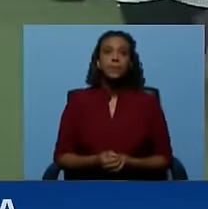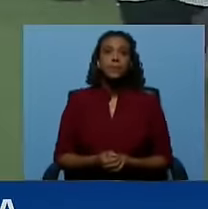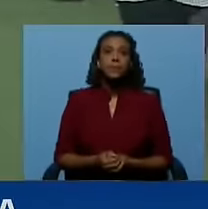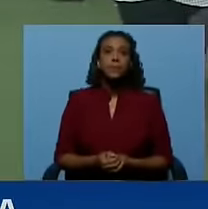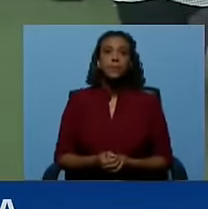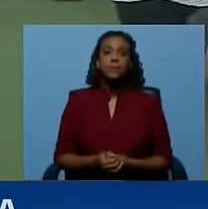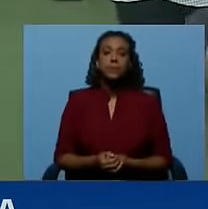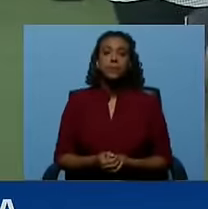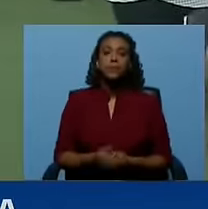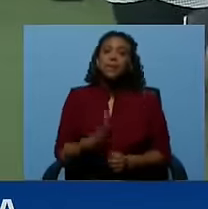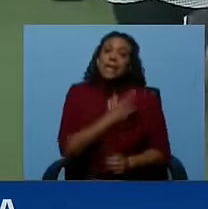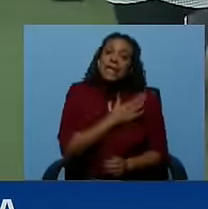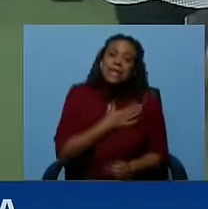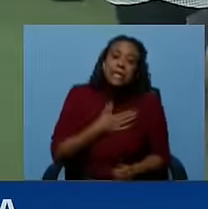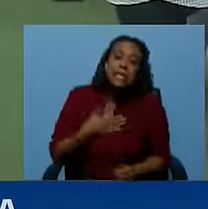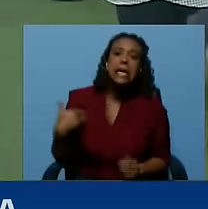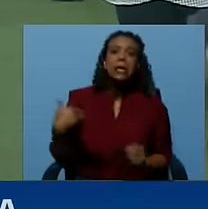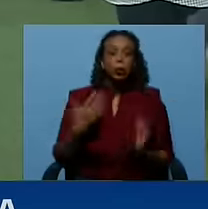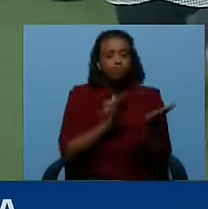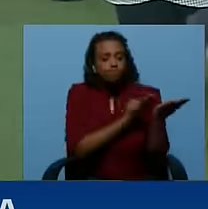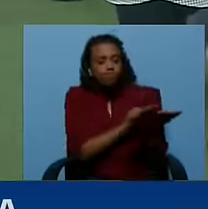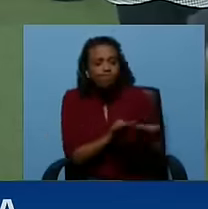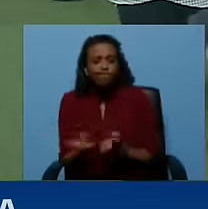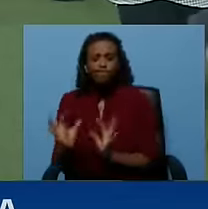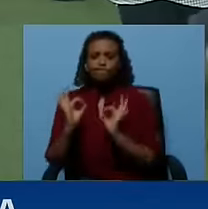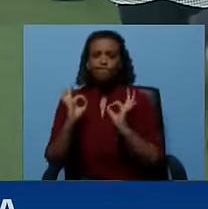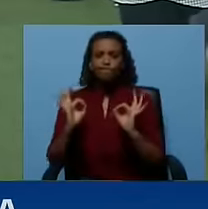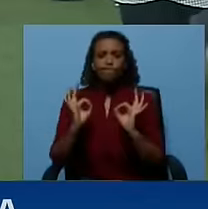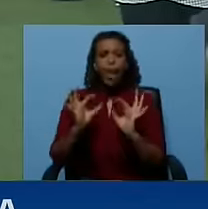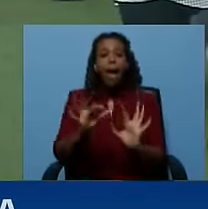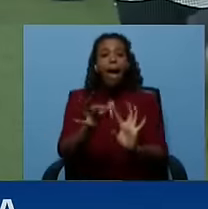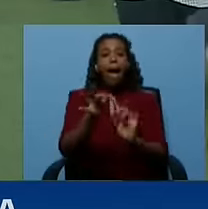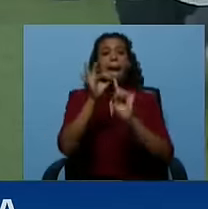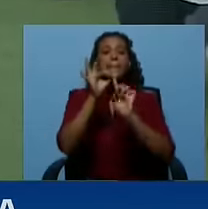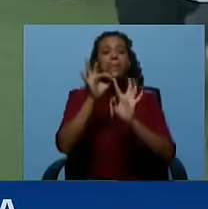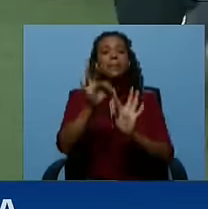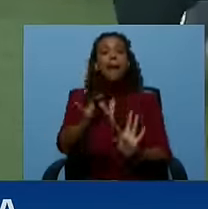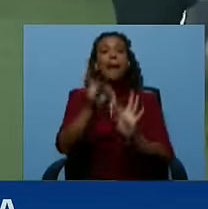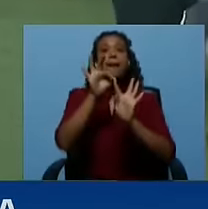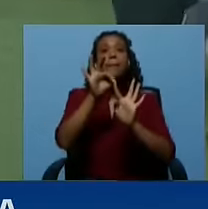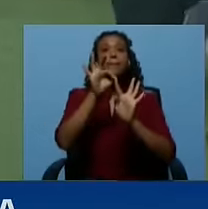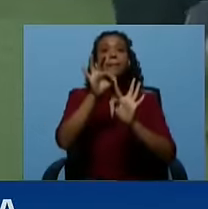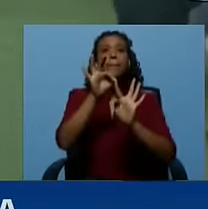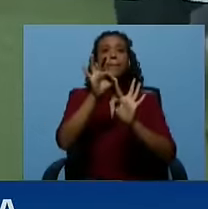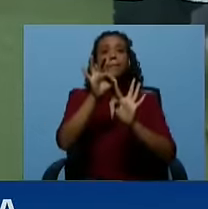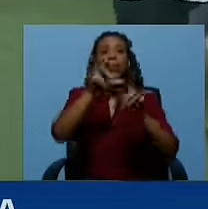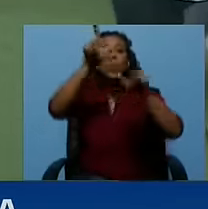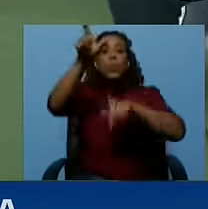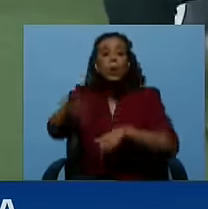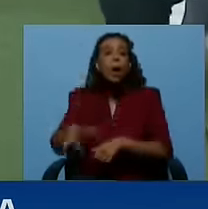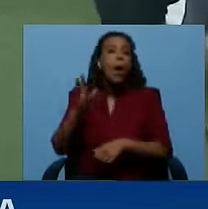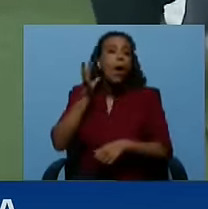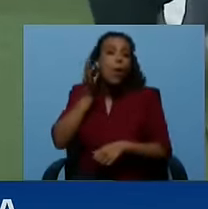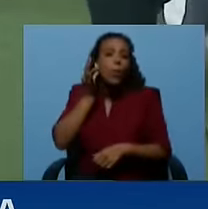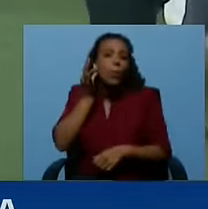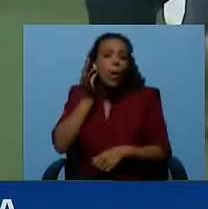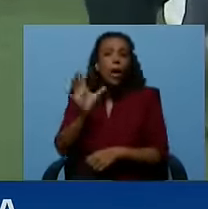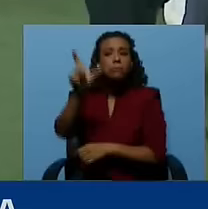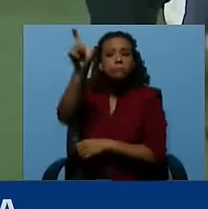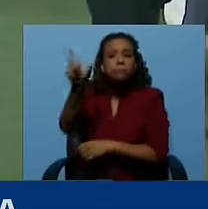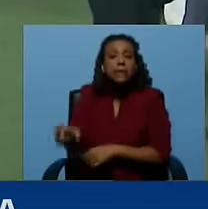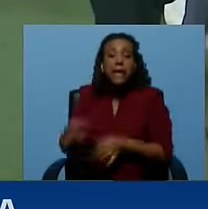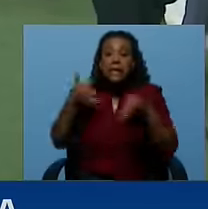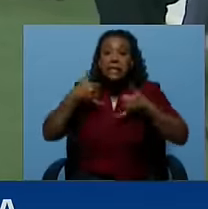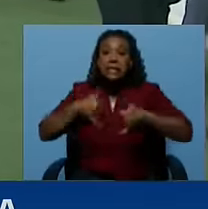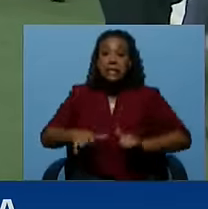Quiero que recibamos de manera muy especial a una joven que es